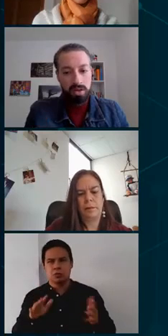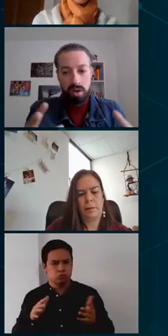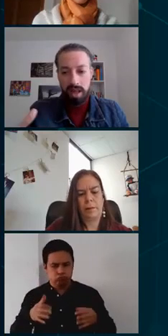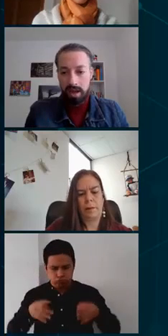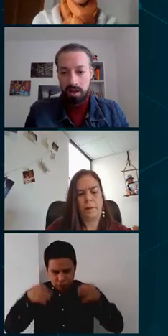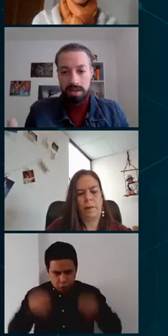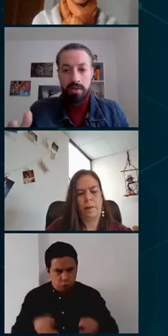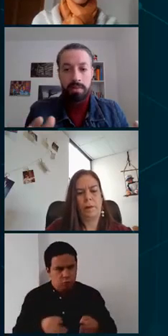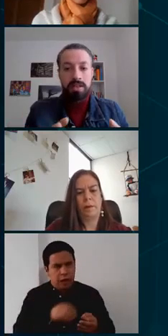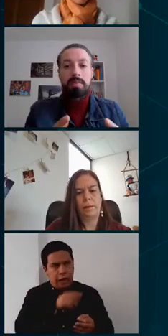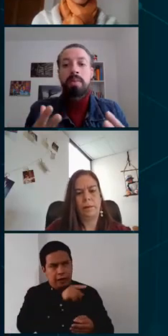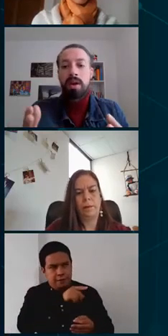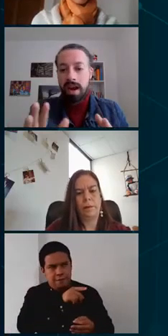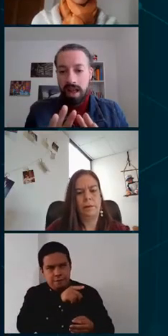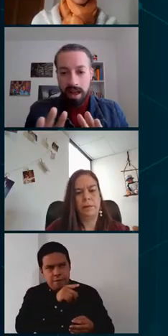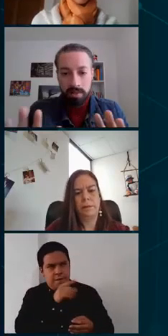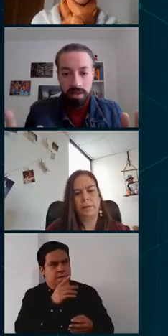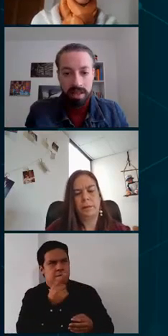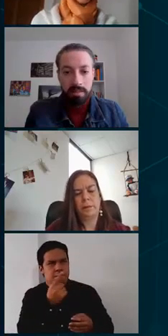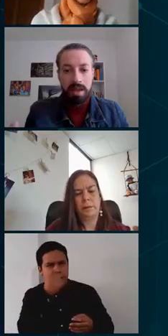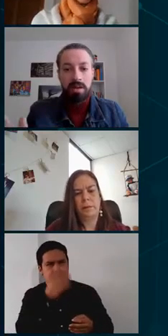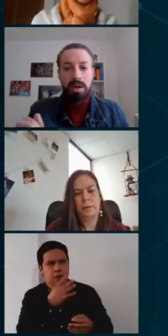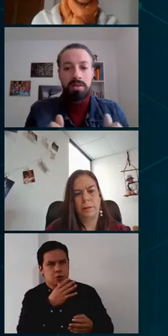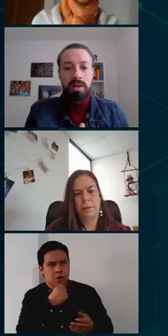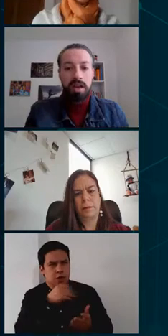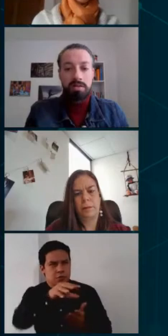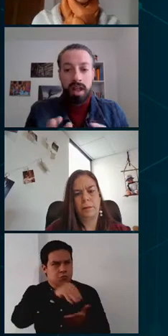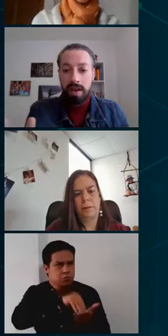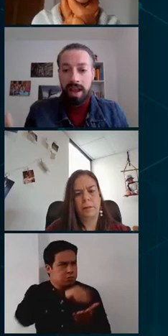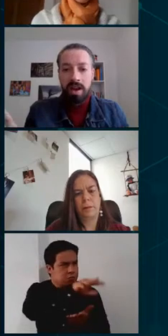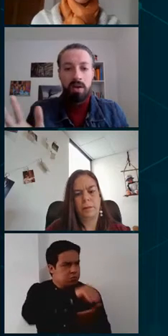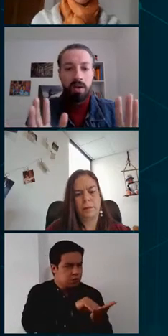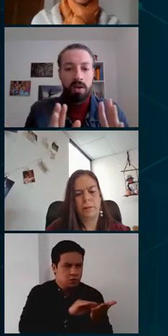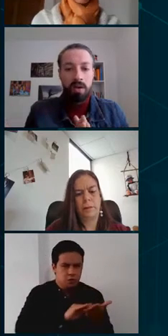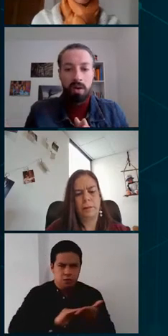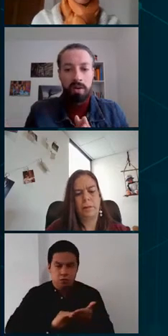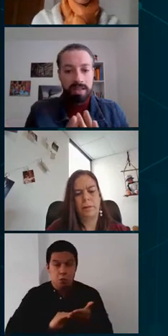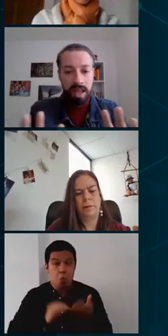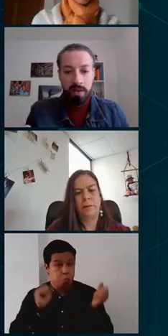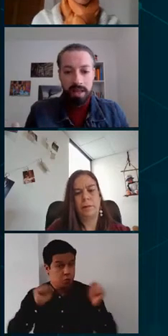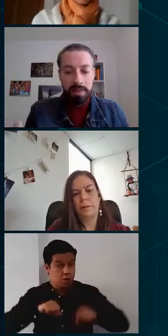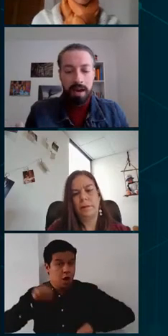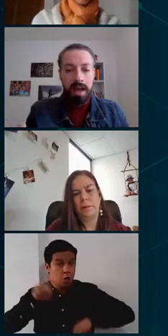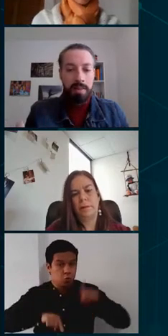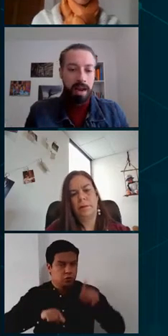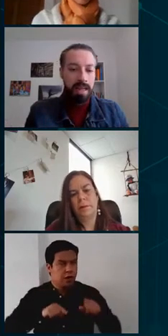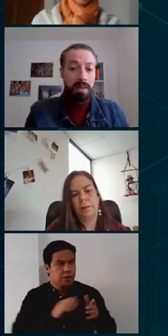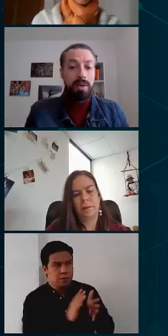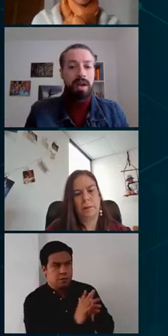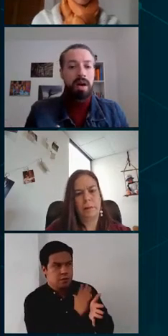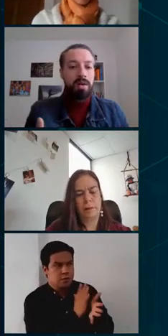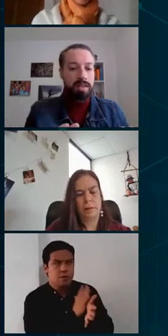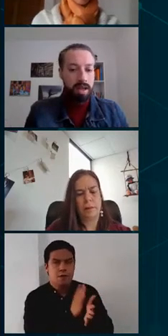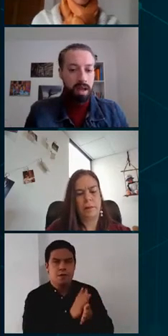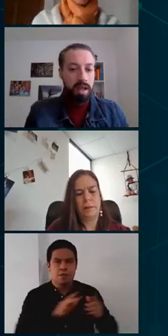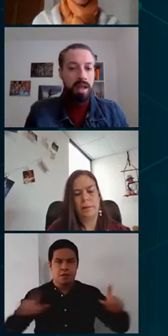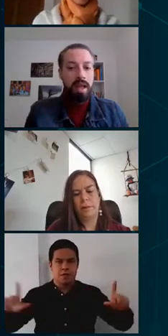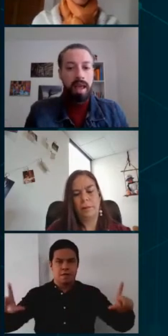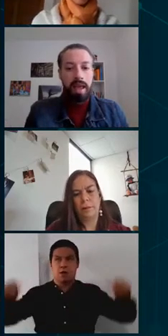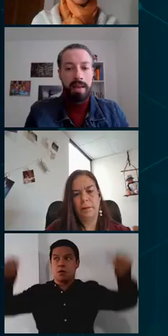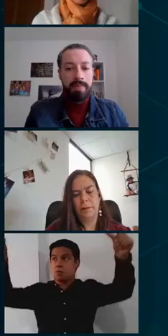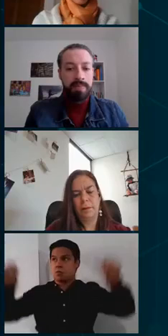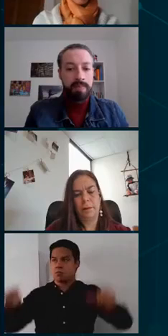Es consolidar toda esa información, ponerla, digamos que también como en un tablero o visibles para el equipo de trabajo que